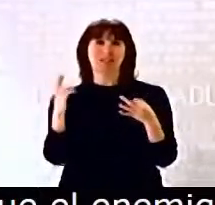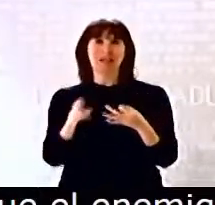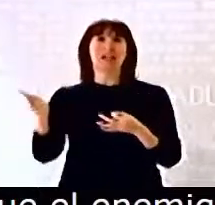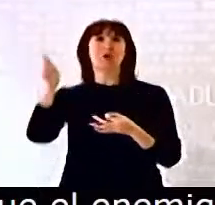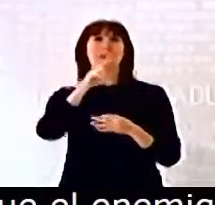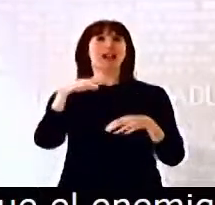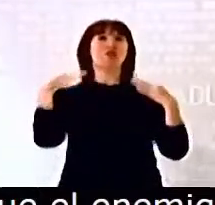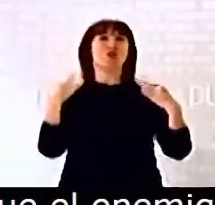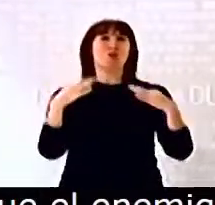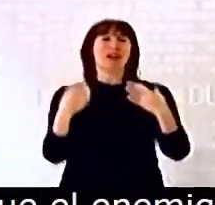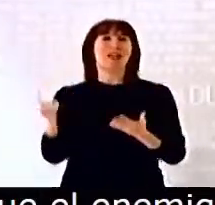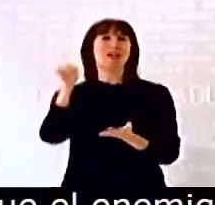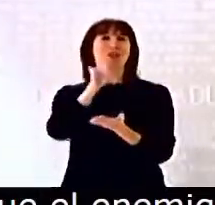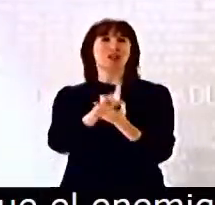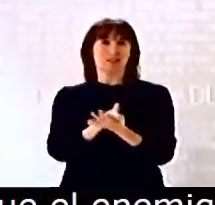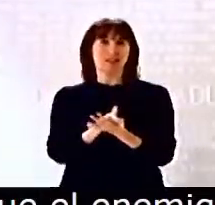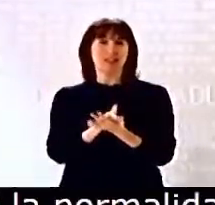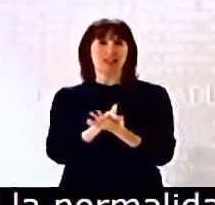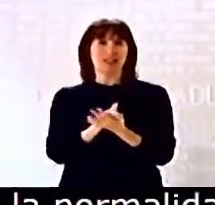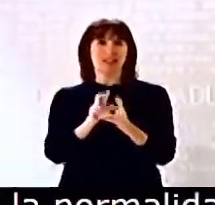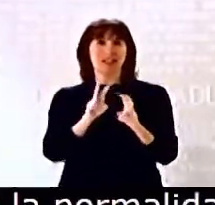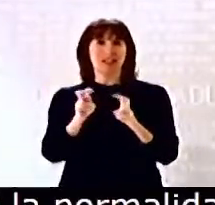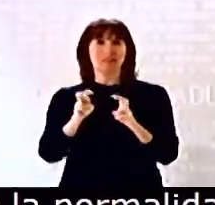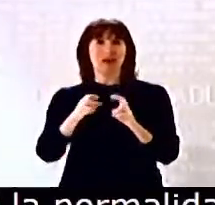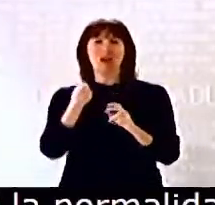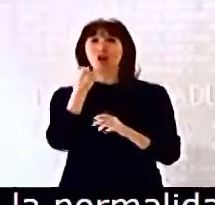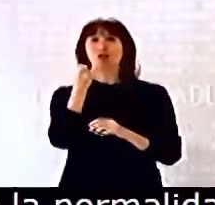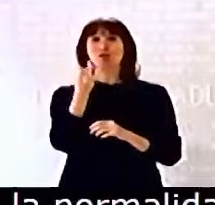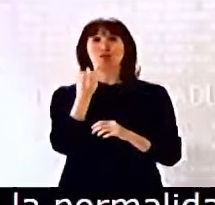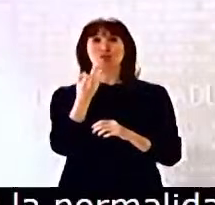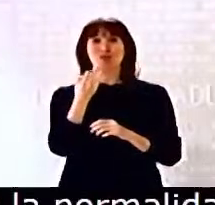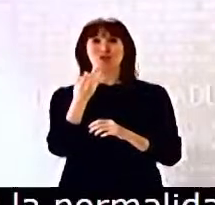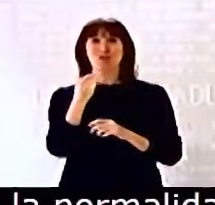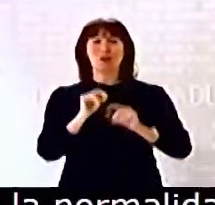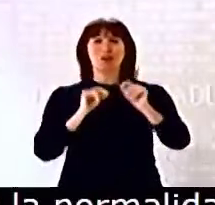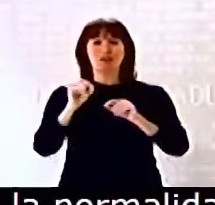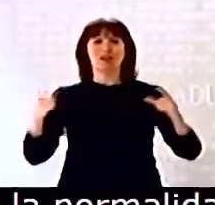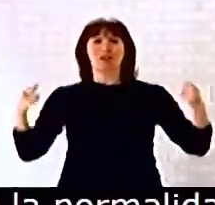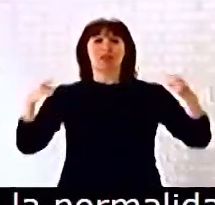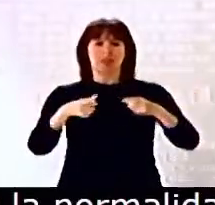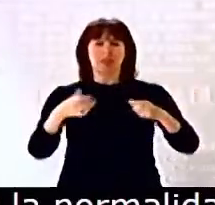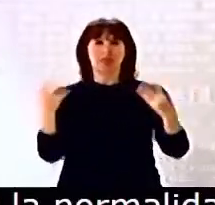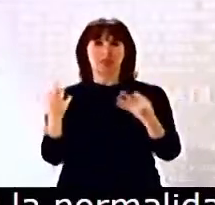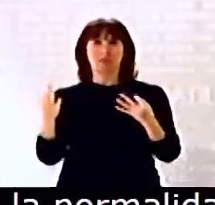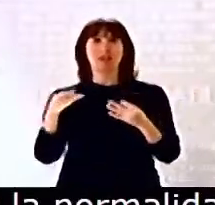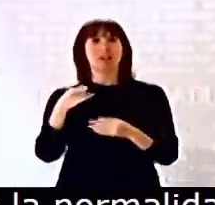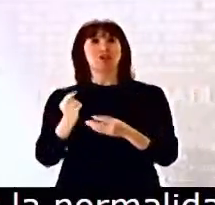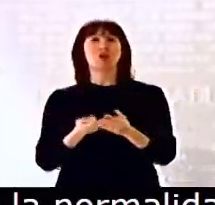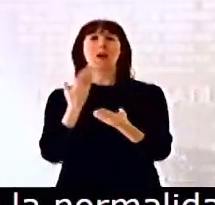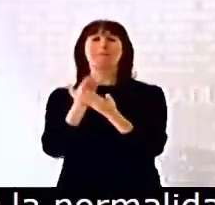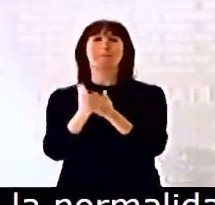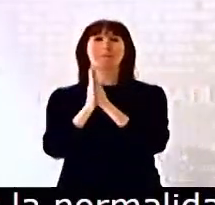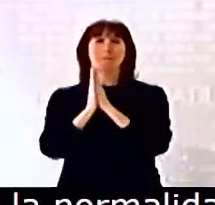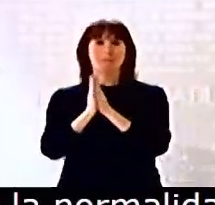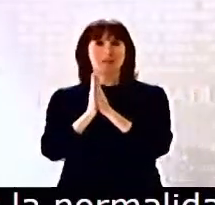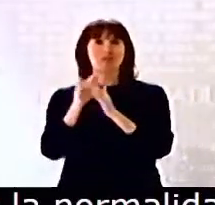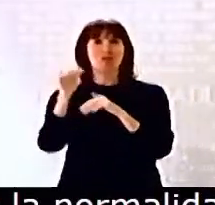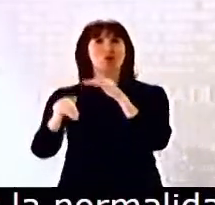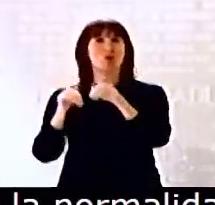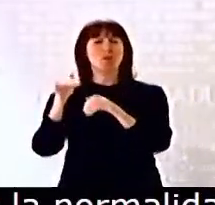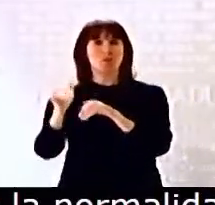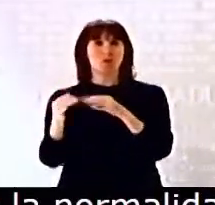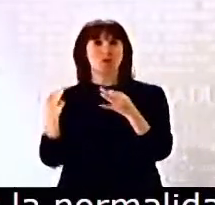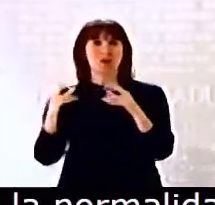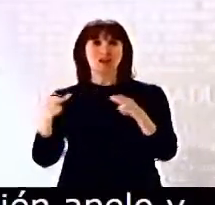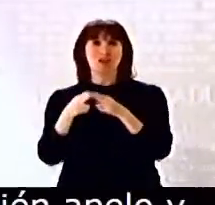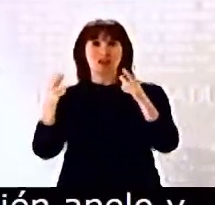cuanto antes y bajar cuanto antes las cifras de infección. Y a eso también apelo y a eso también convoco a